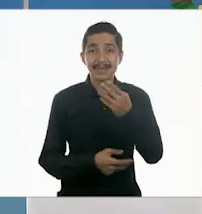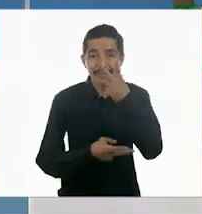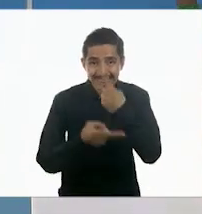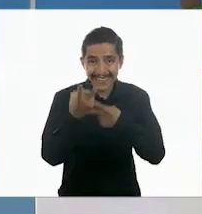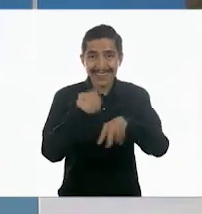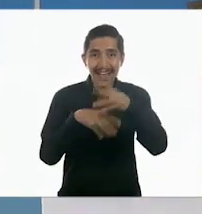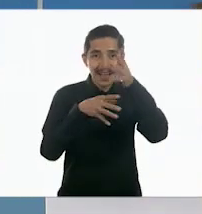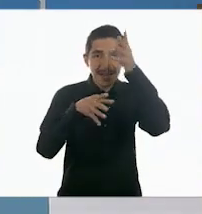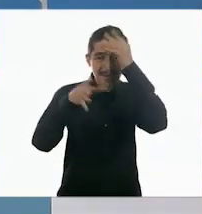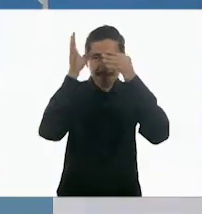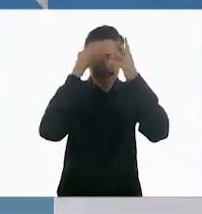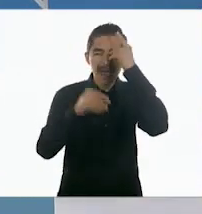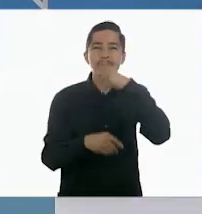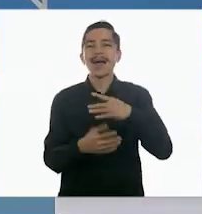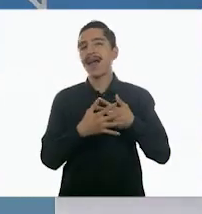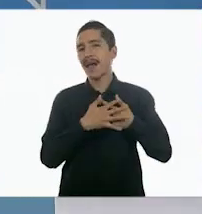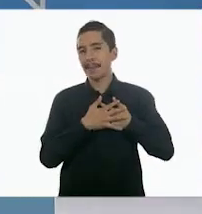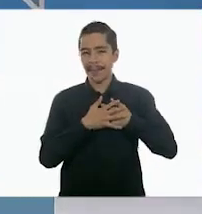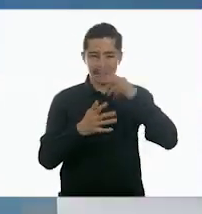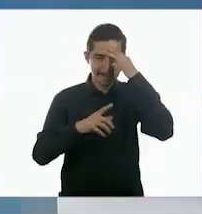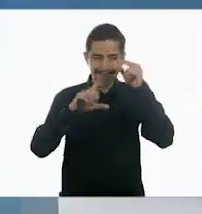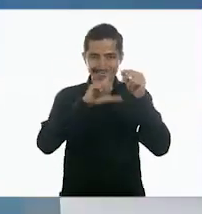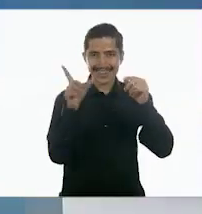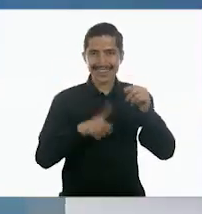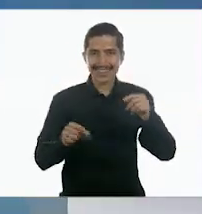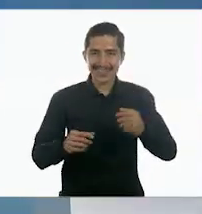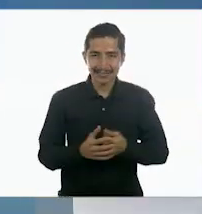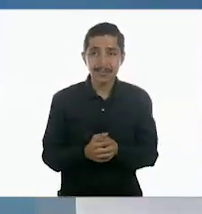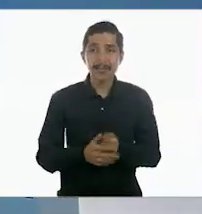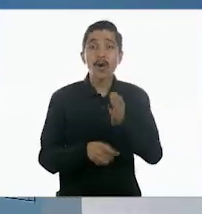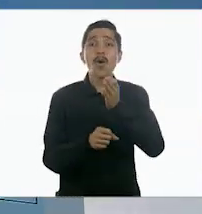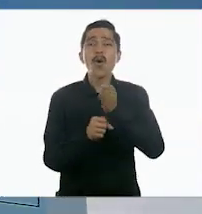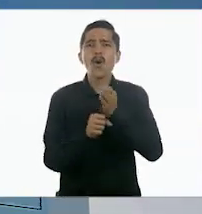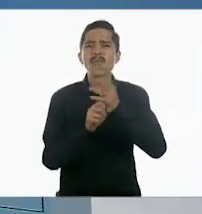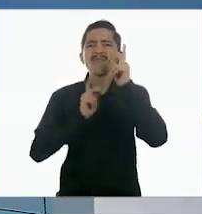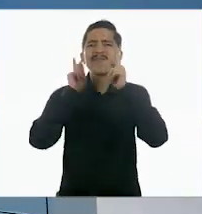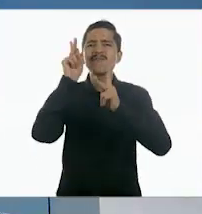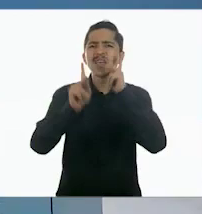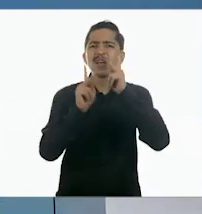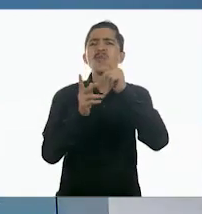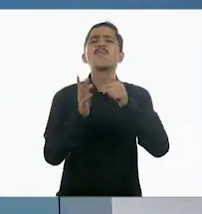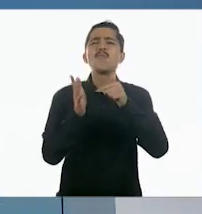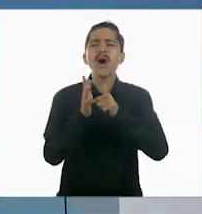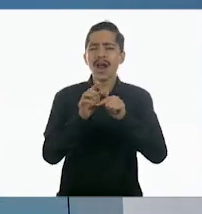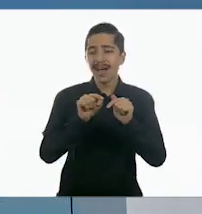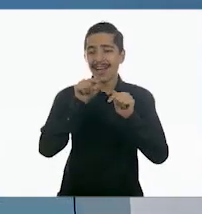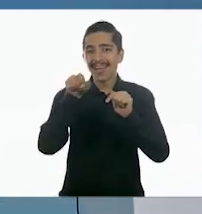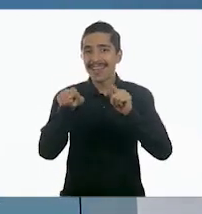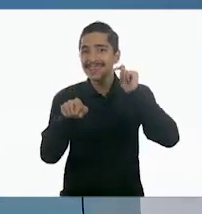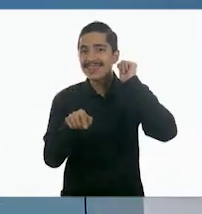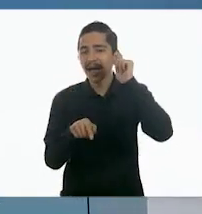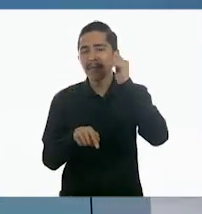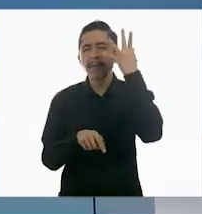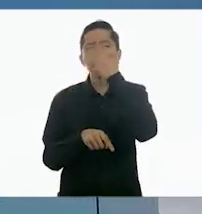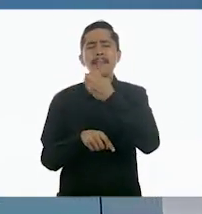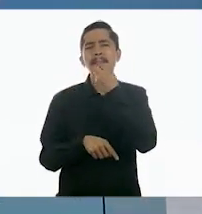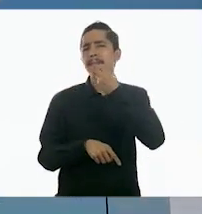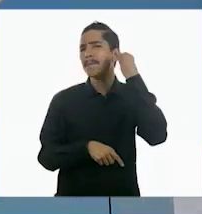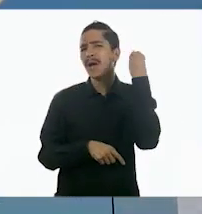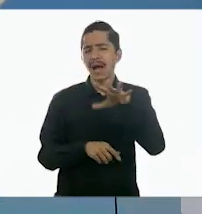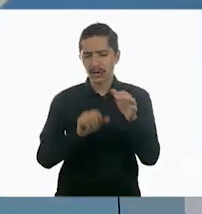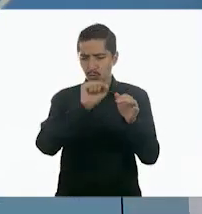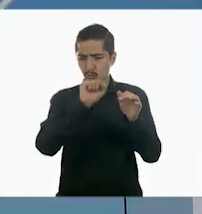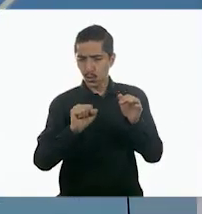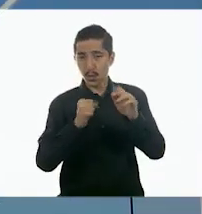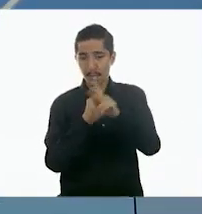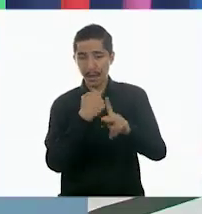Bienvenidos a Aprendiendo a Amar a México. Hoy visitaremos Tabasco, un maravilloso estado ubicado al sur del